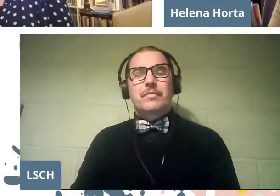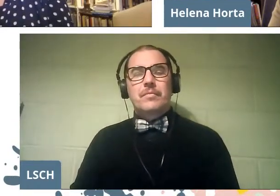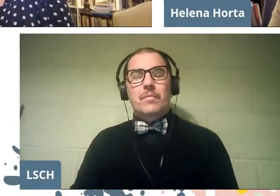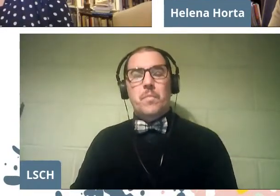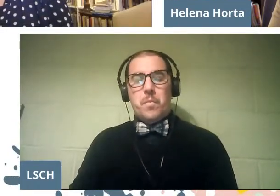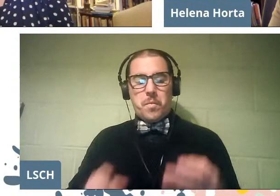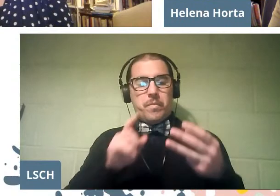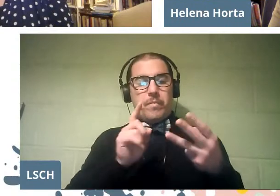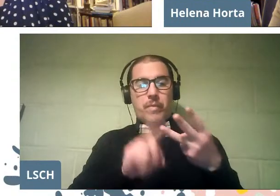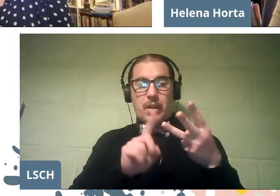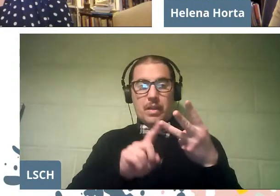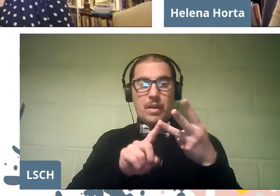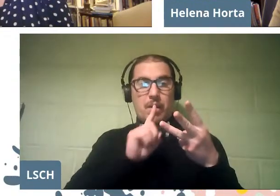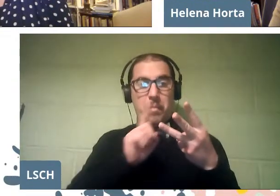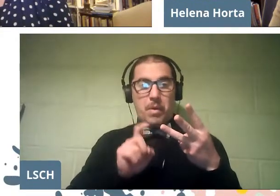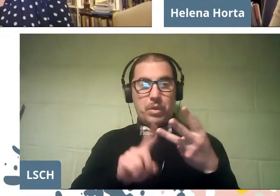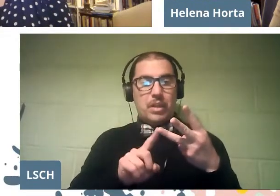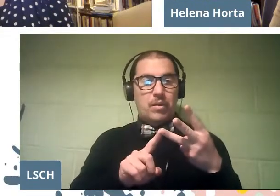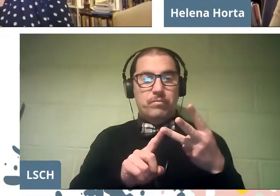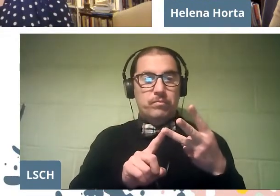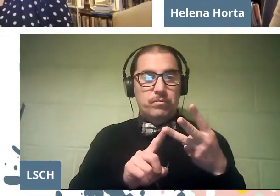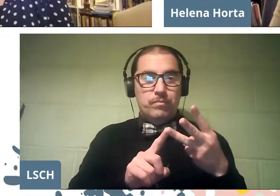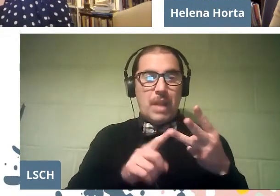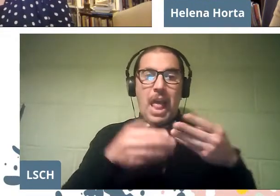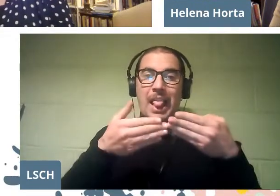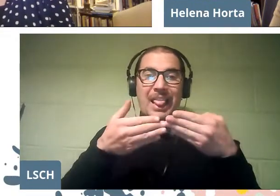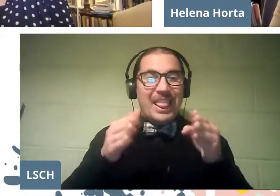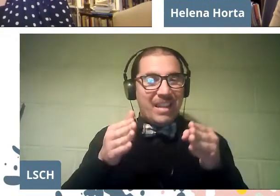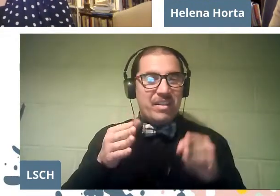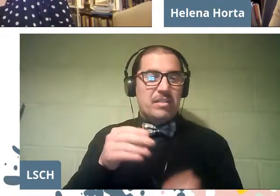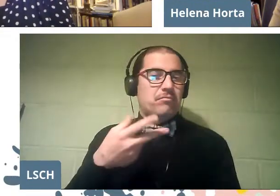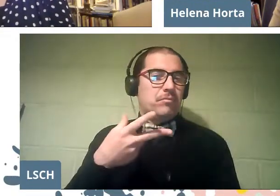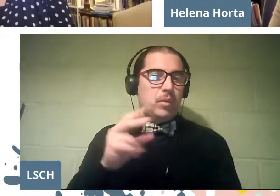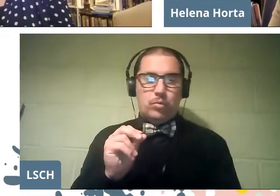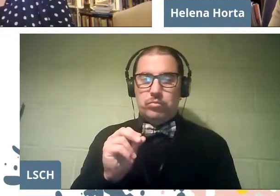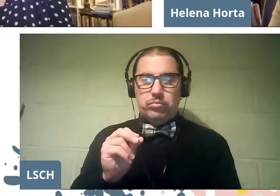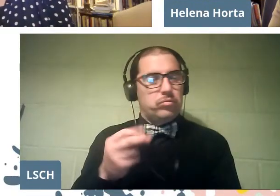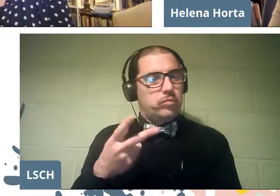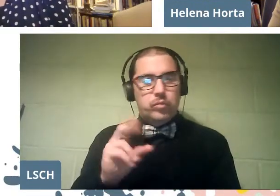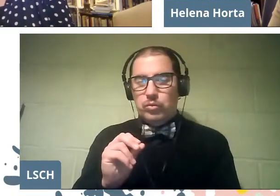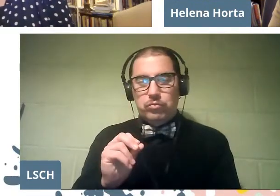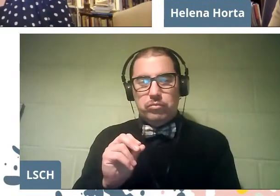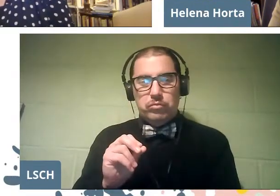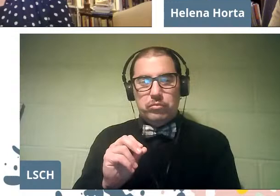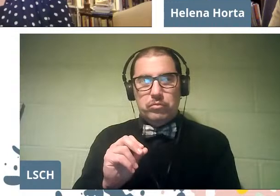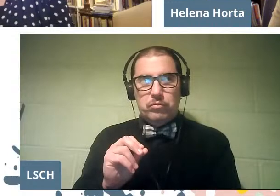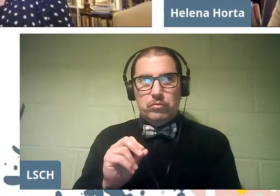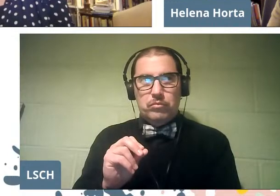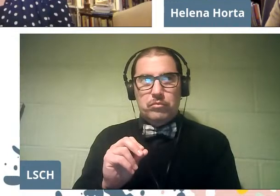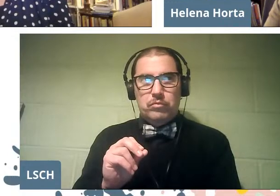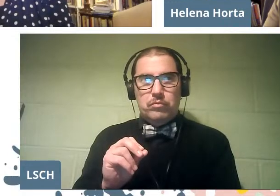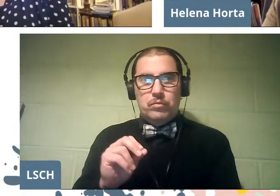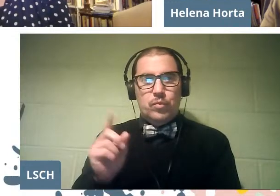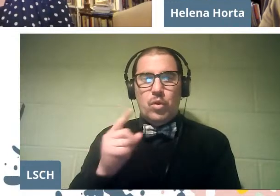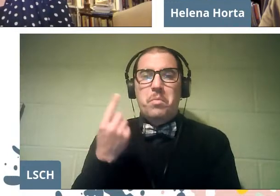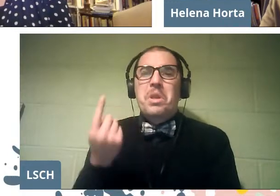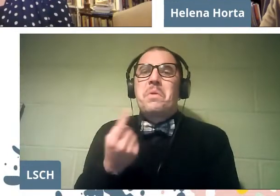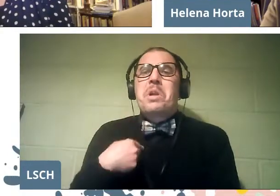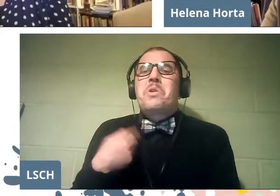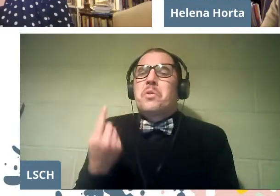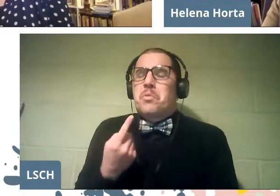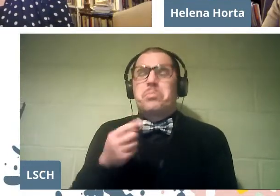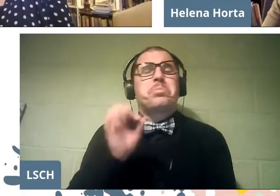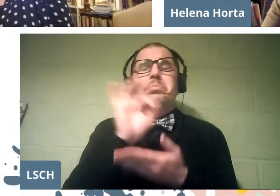La tercera, no, claramente esto no es una creación individual, no es